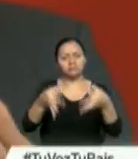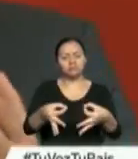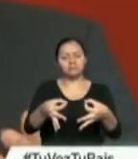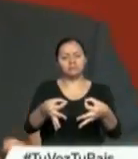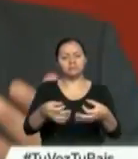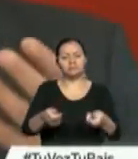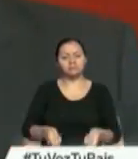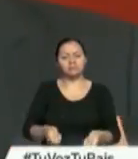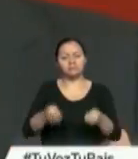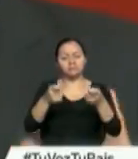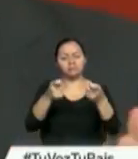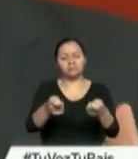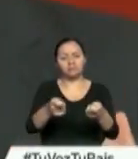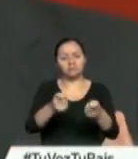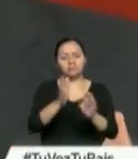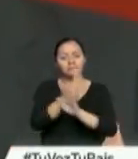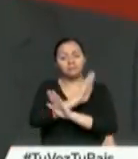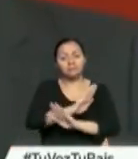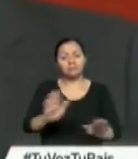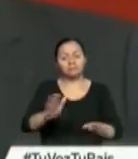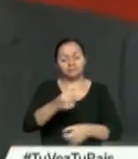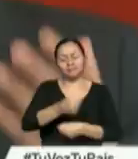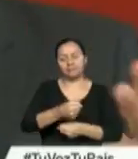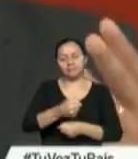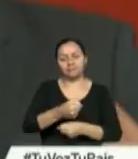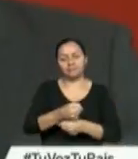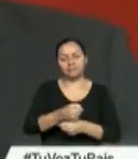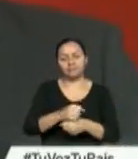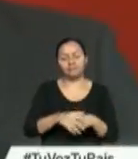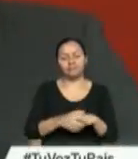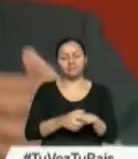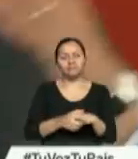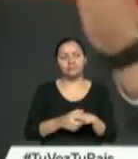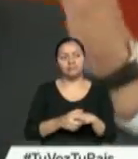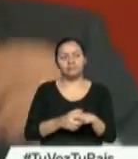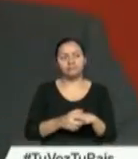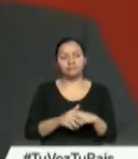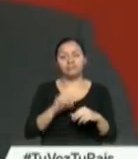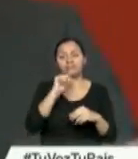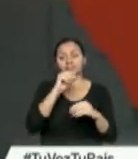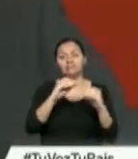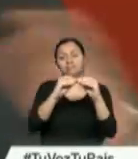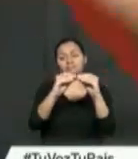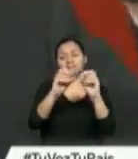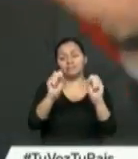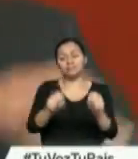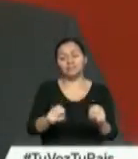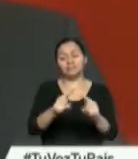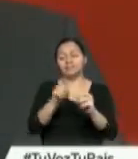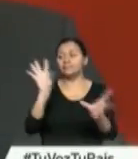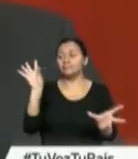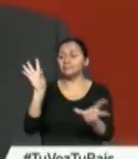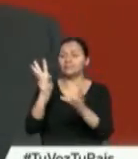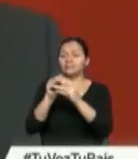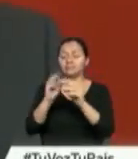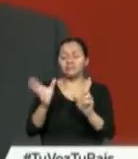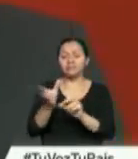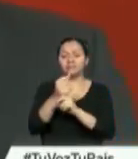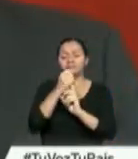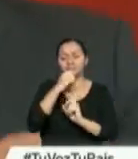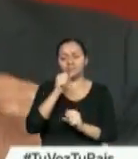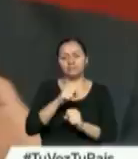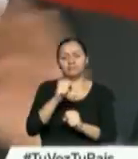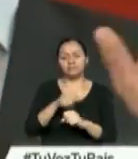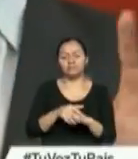con contundencia, con convicción, poder decirles, misión cumplida. Falta mucho por hacer, pero nunca se ha hecho tanto como ahora,